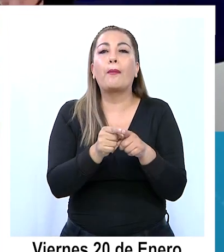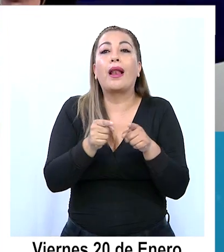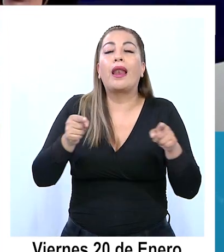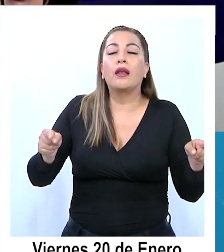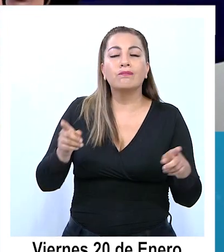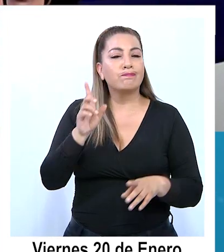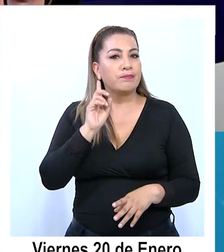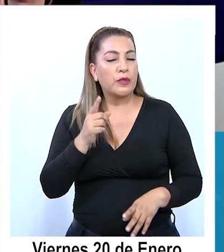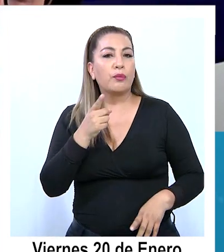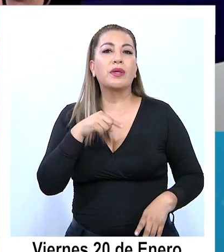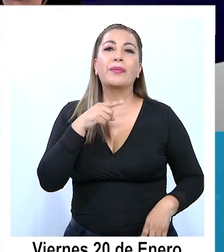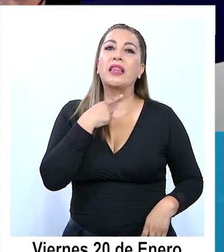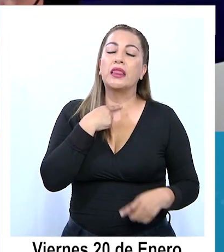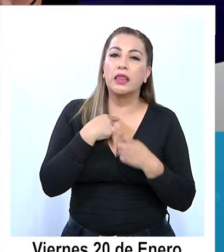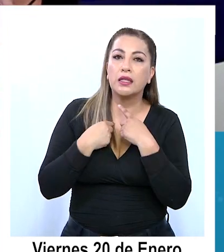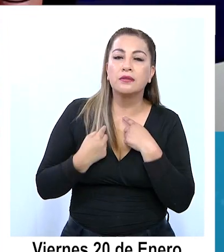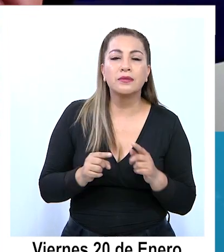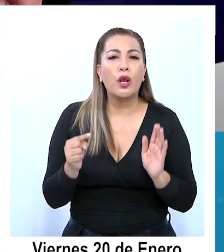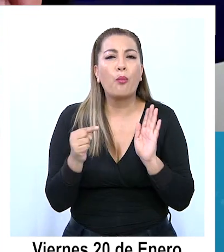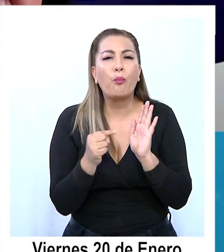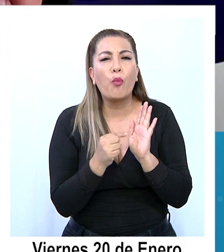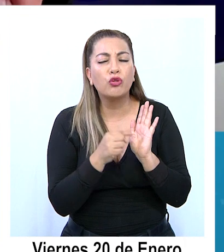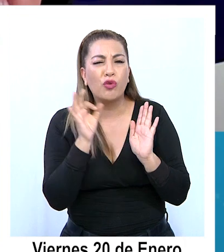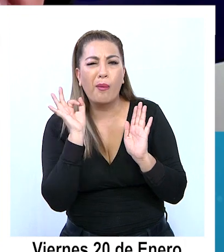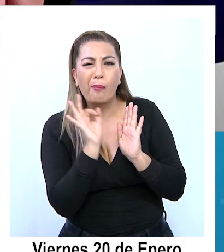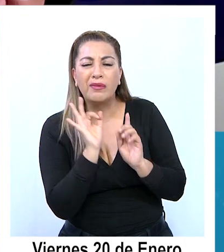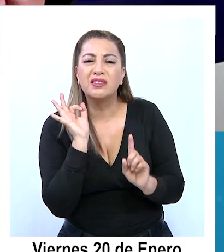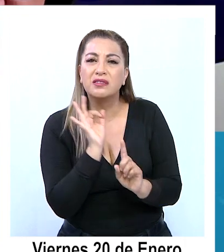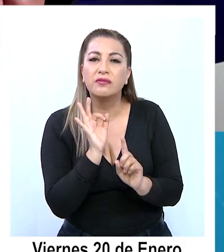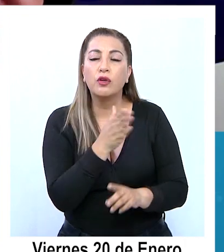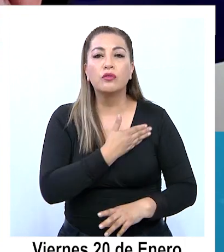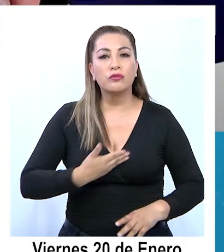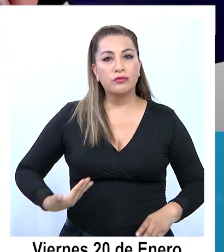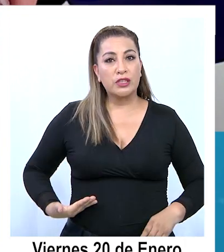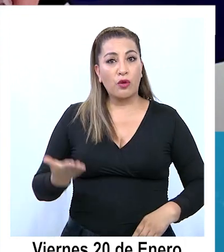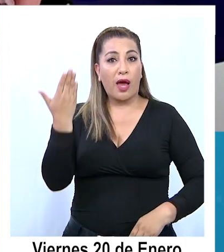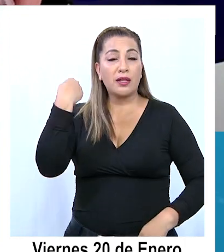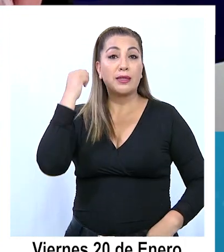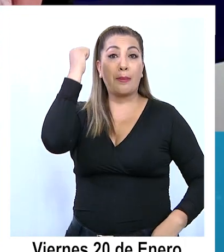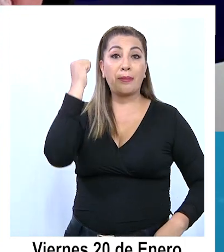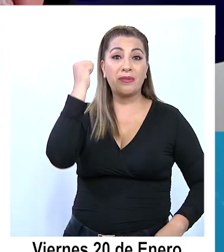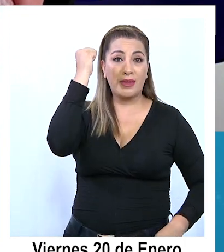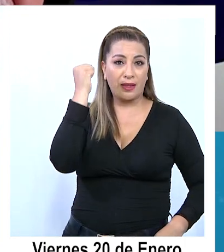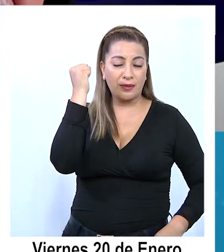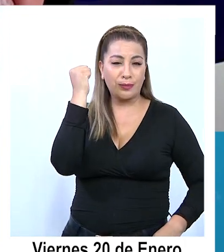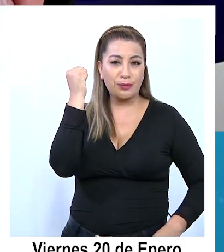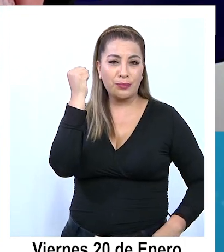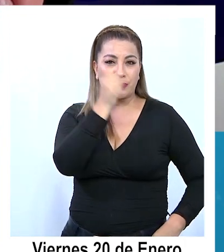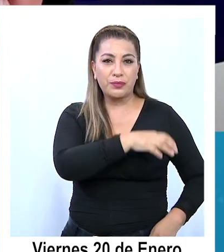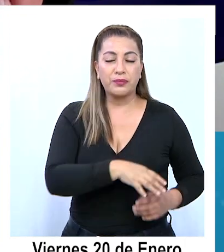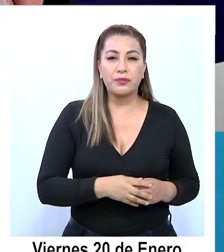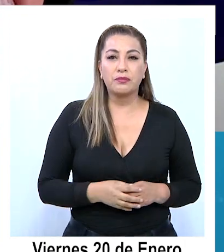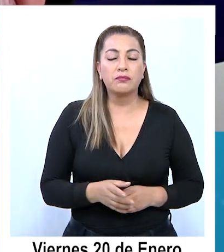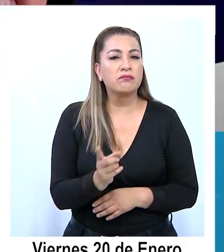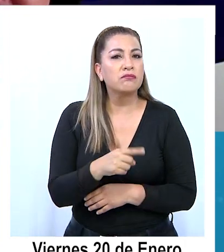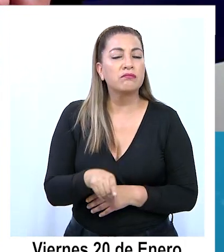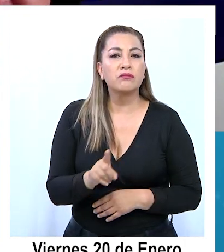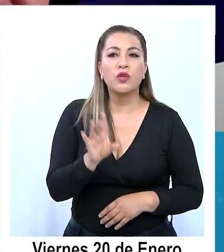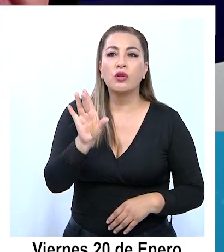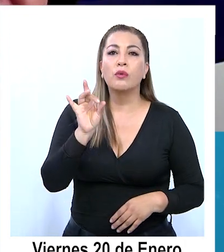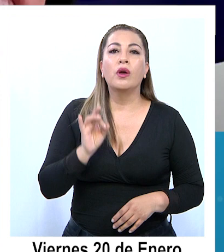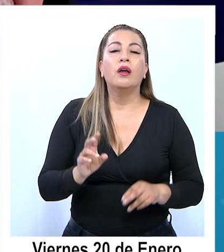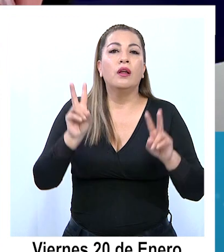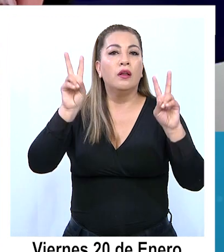me interesa el punto, digamos. Durante el gobierno del presidente Piñera, ¿cierto? Vimos que el